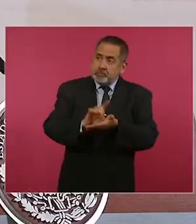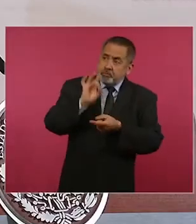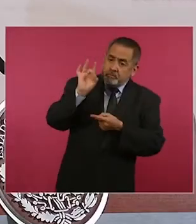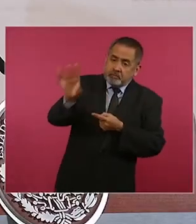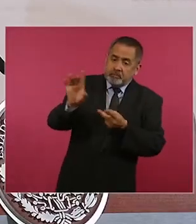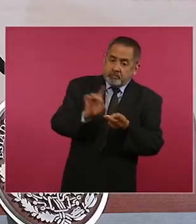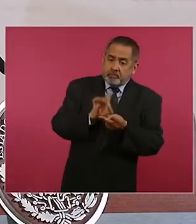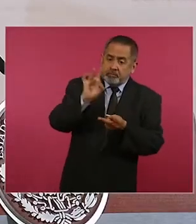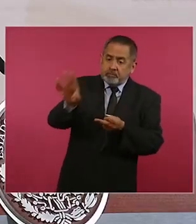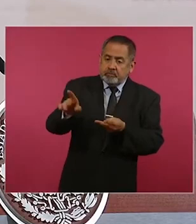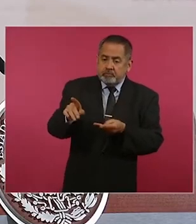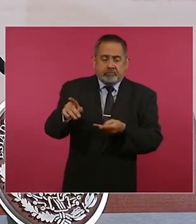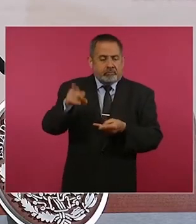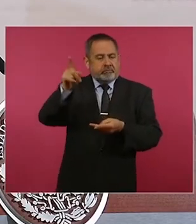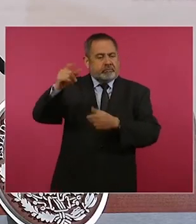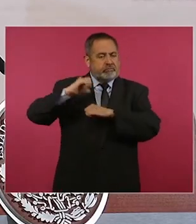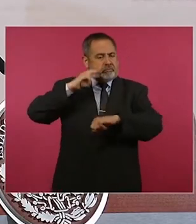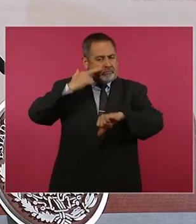a dos ministros,